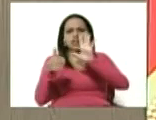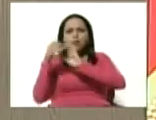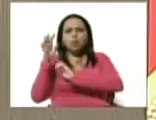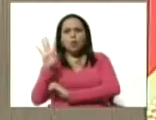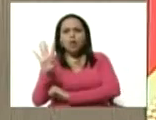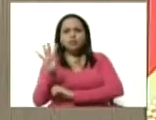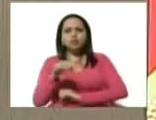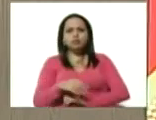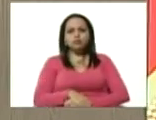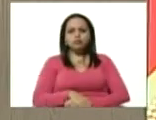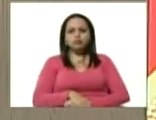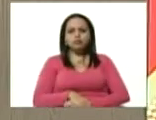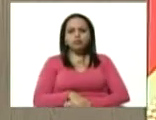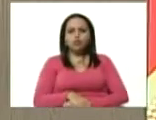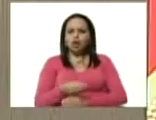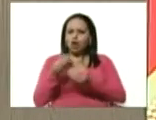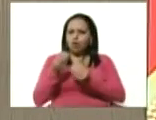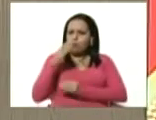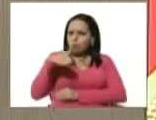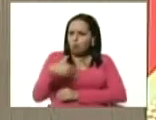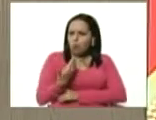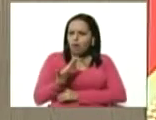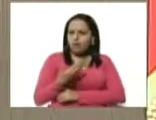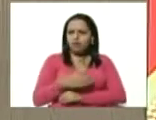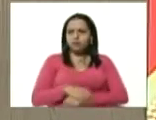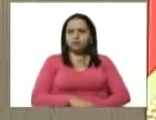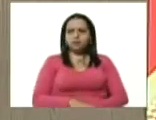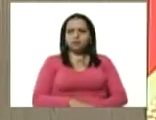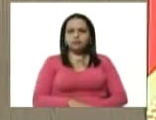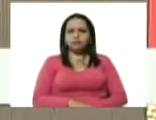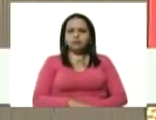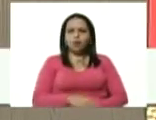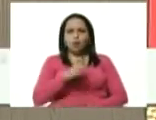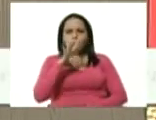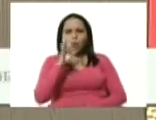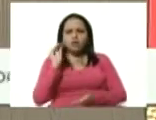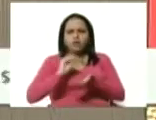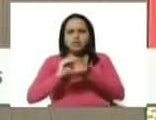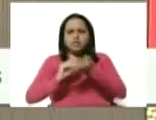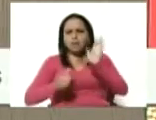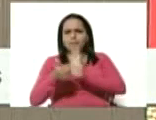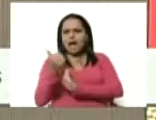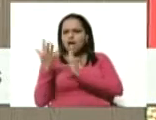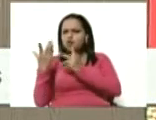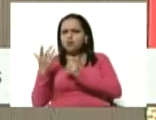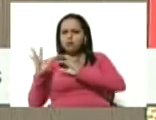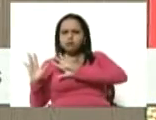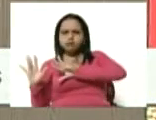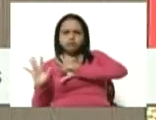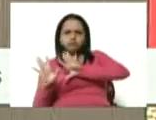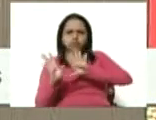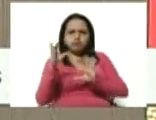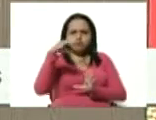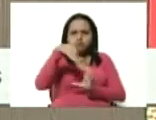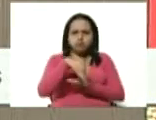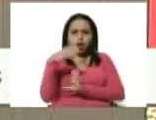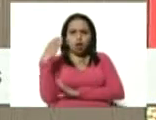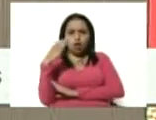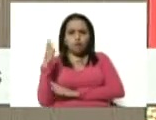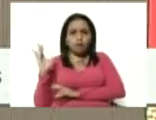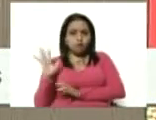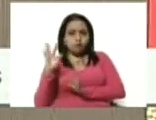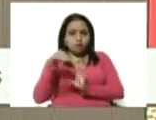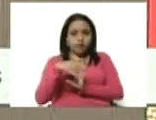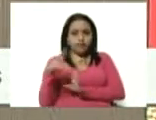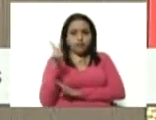2.664 casos. ¿Cómo puede ser 4 veces mayor el número de casos activos de Colombia en Venezuela